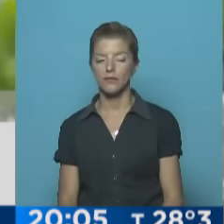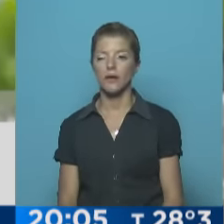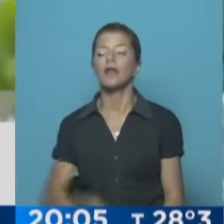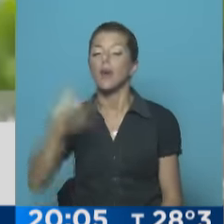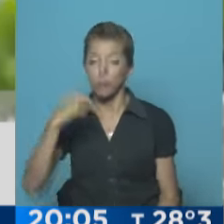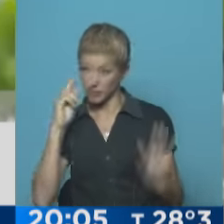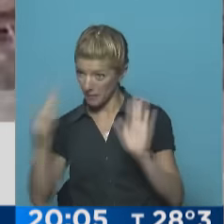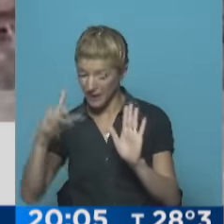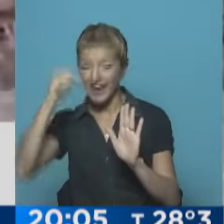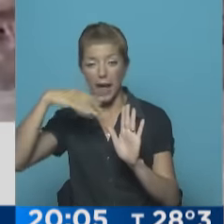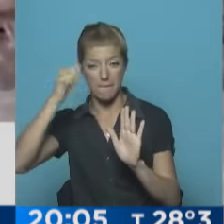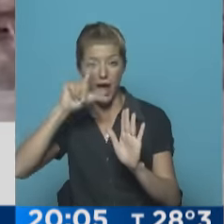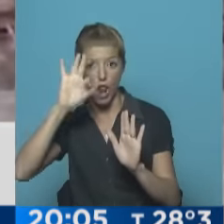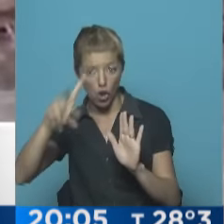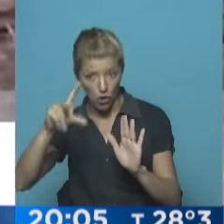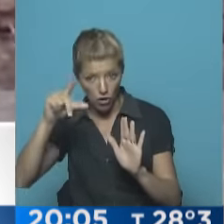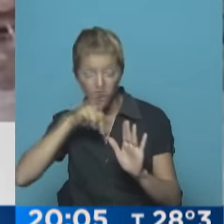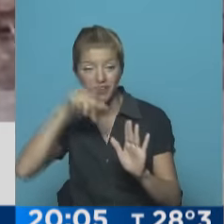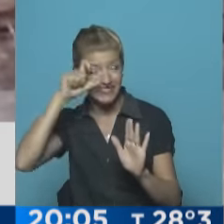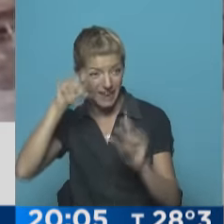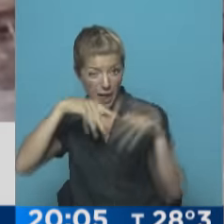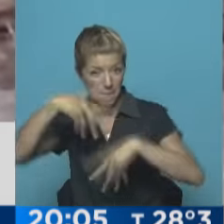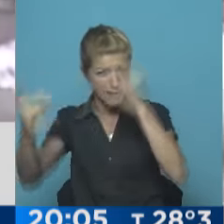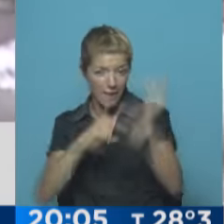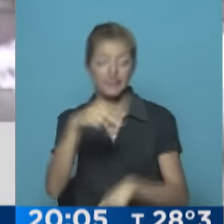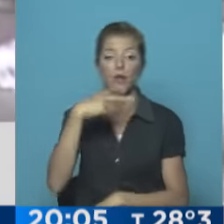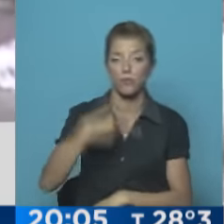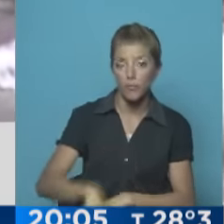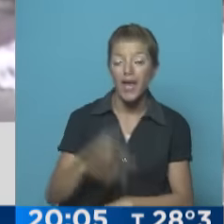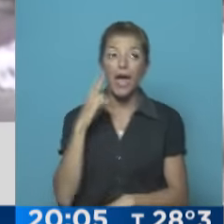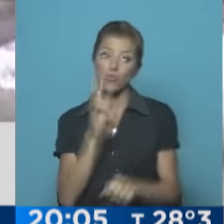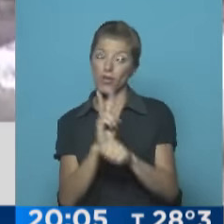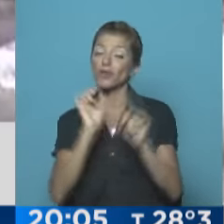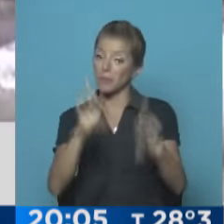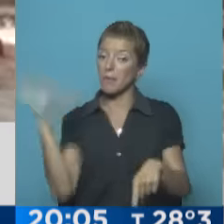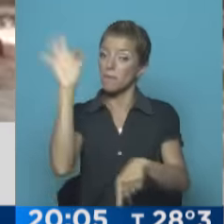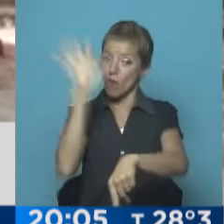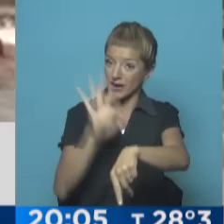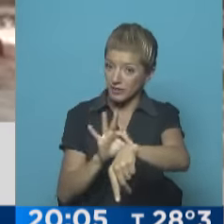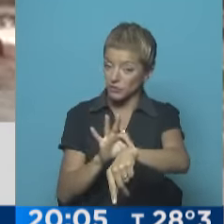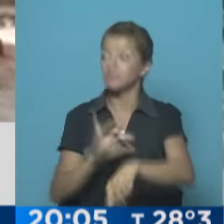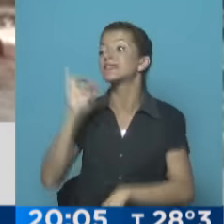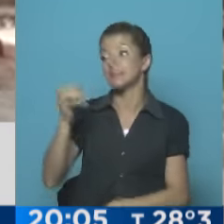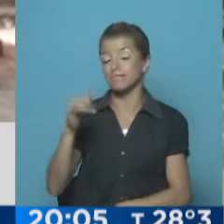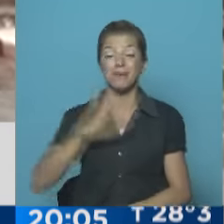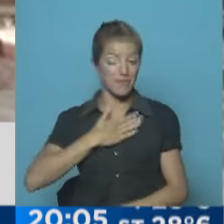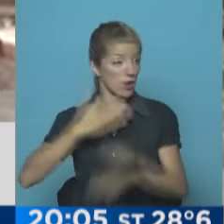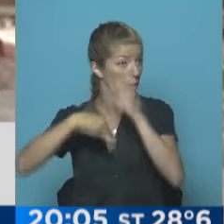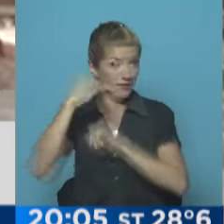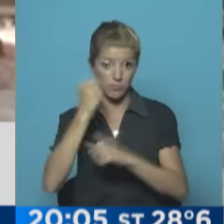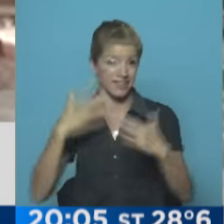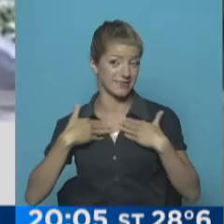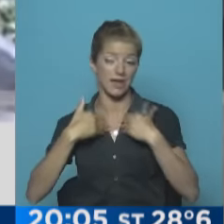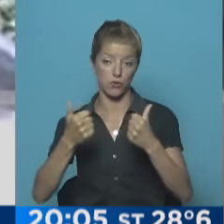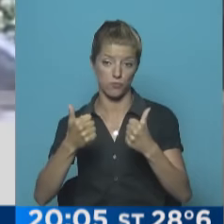¿ves? Los camalotes, las alimañas, va a haber que cuidarse, me parece, de los mosquitos la también. Salud. La salud, sí, para mí fundamental es,